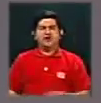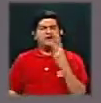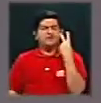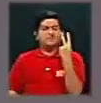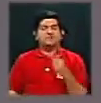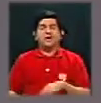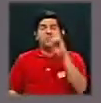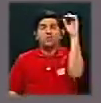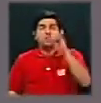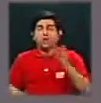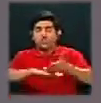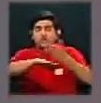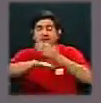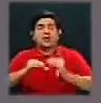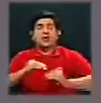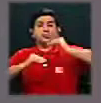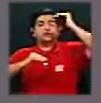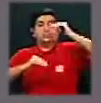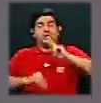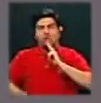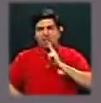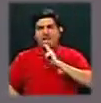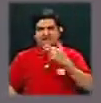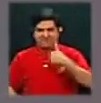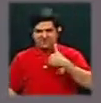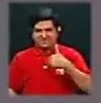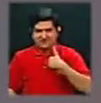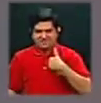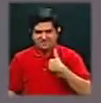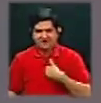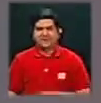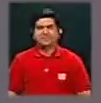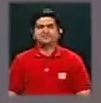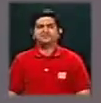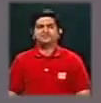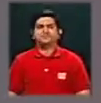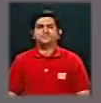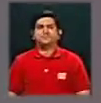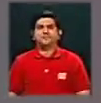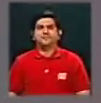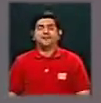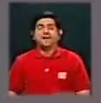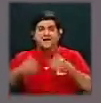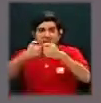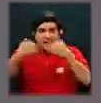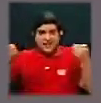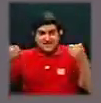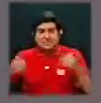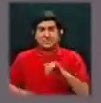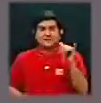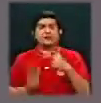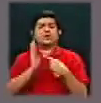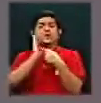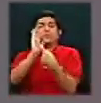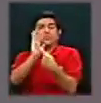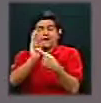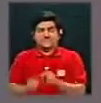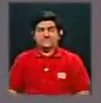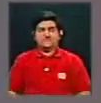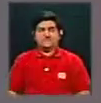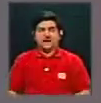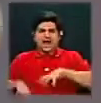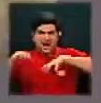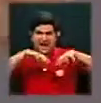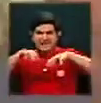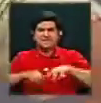una tasa de crecimiento más alta de lo que realmente vivimos, y la brecha a su vez muestra claramente que el